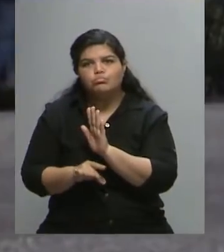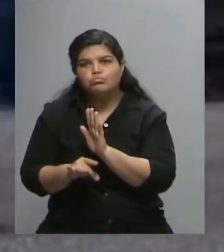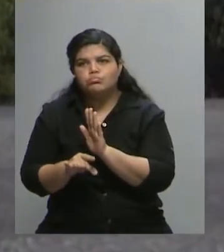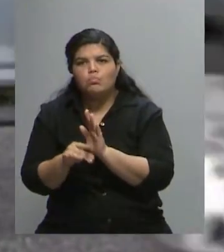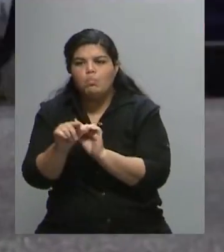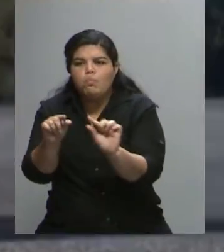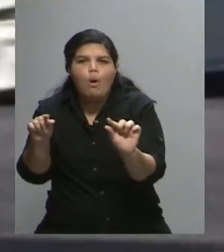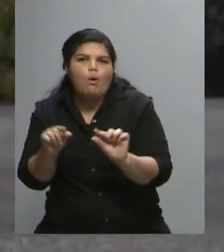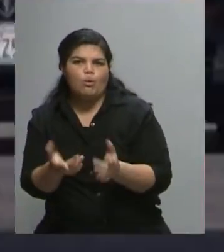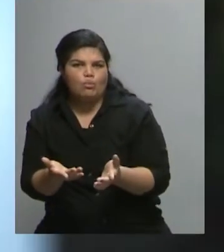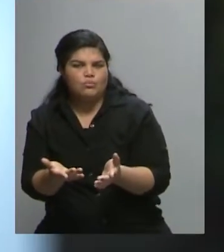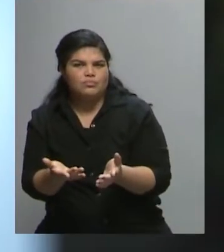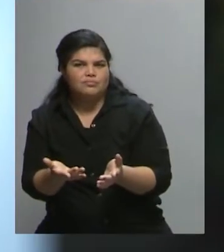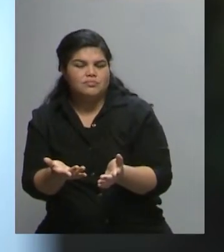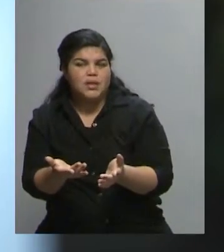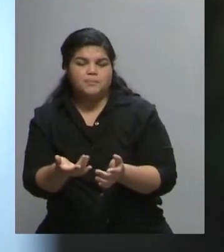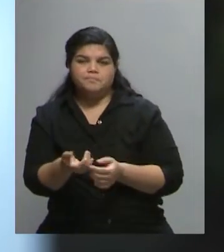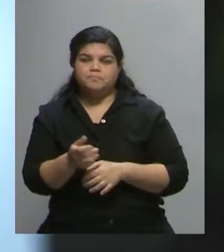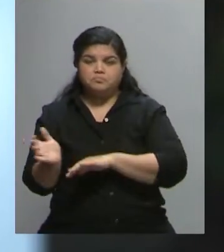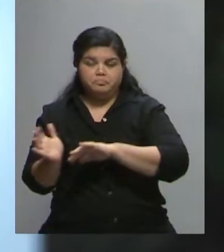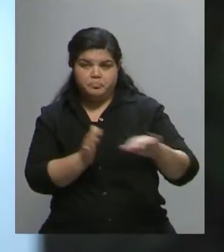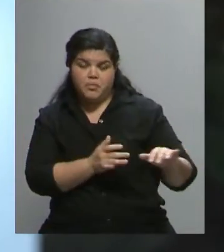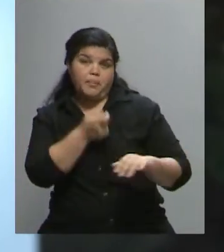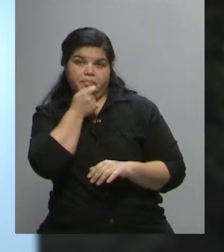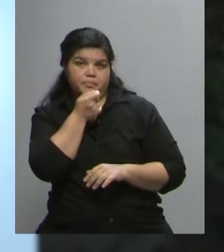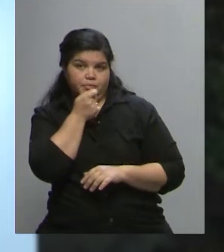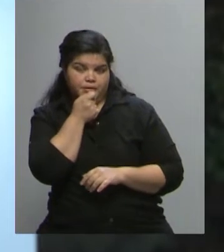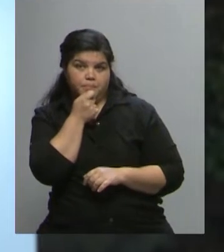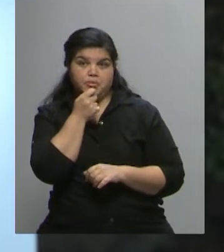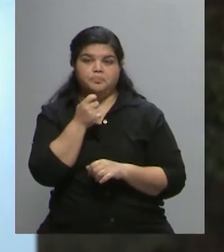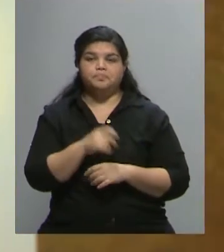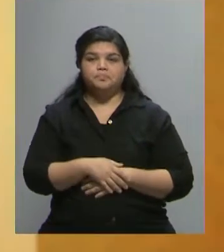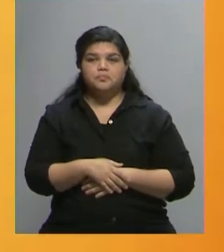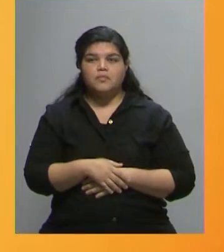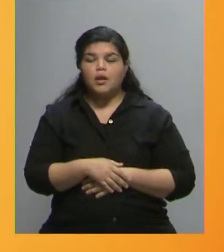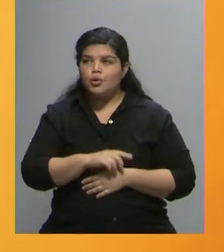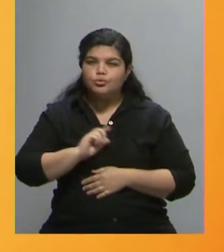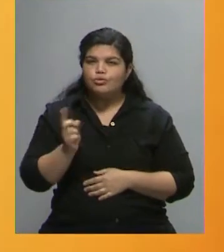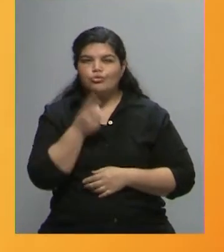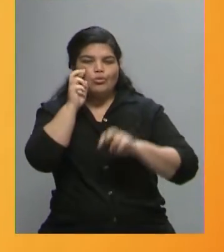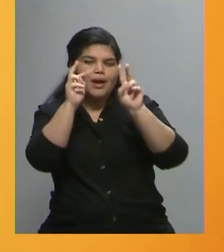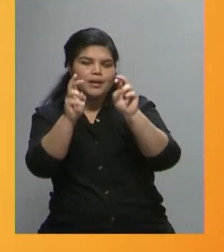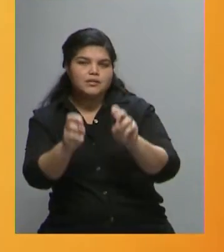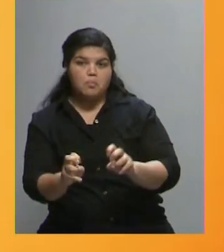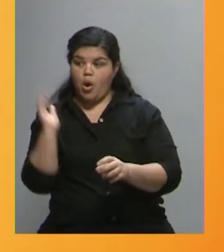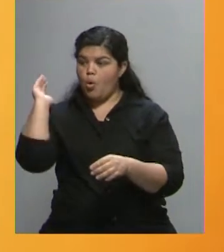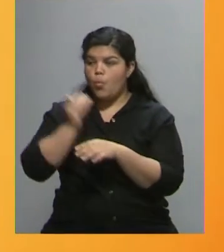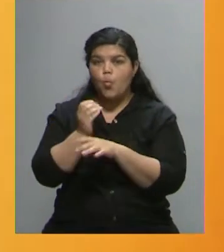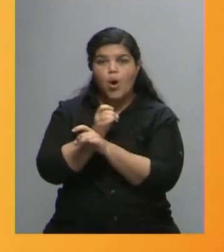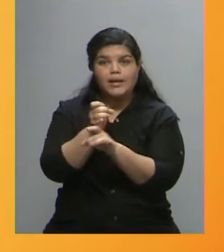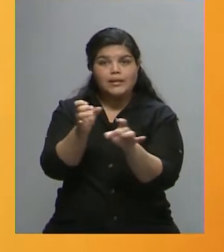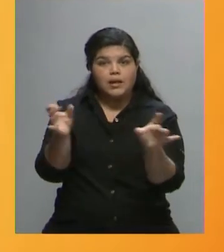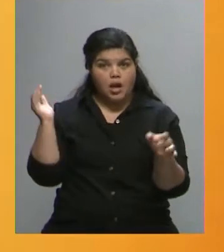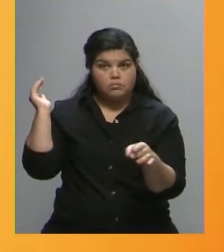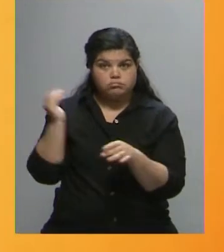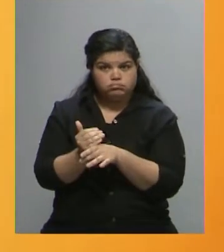proveer. Te pongo un segundo ejemplo. Suponete que tenemos que evaluar cómo nos fue con la cuarentena que tuvimos. Nosotros tuvimos una